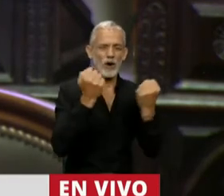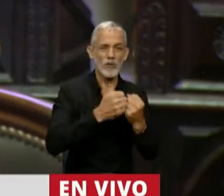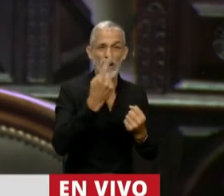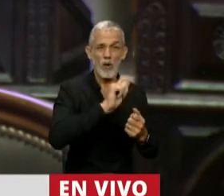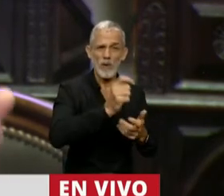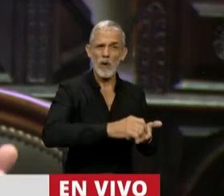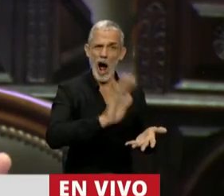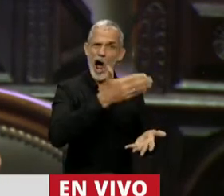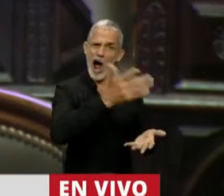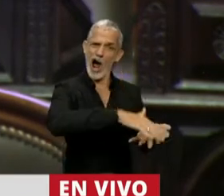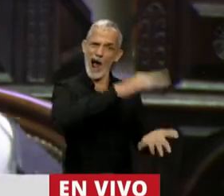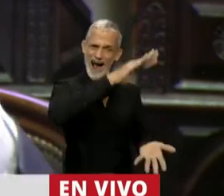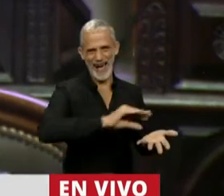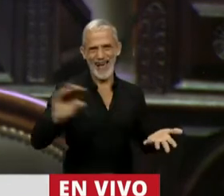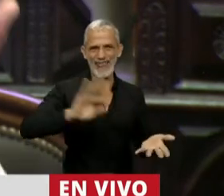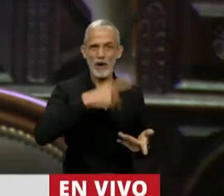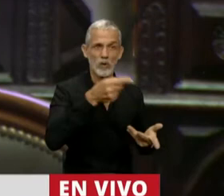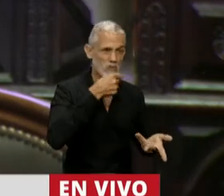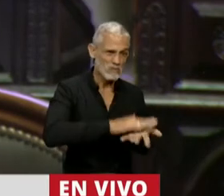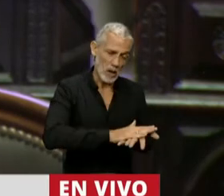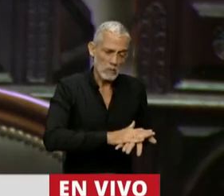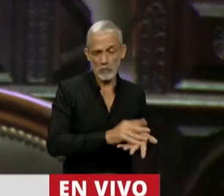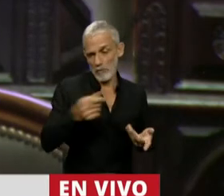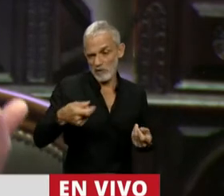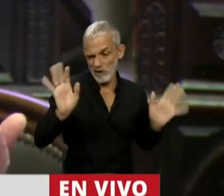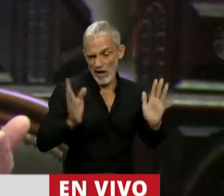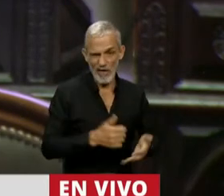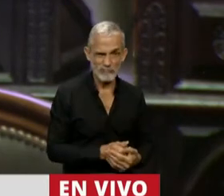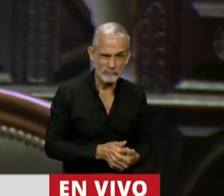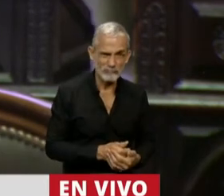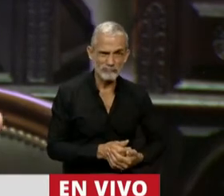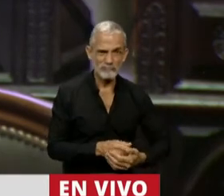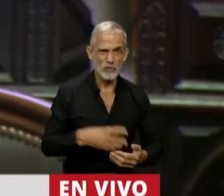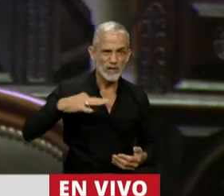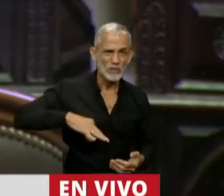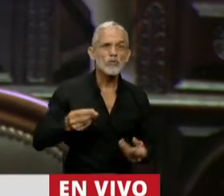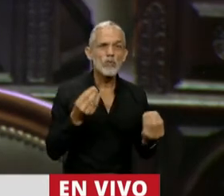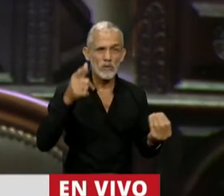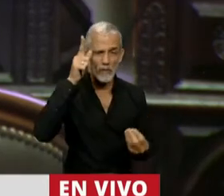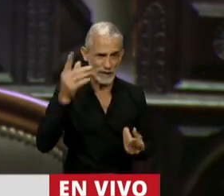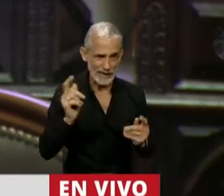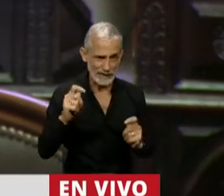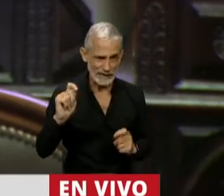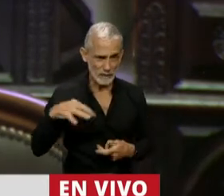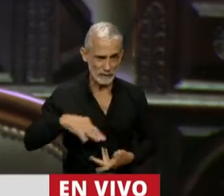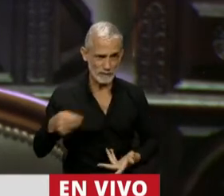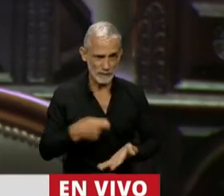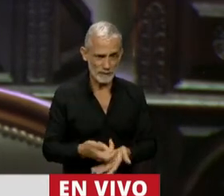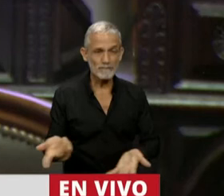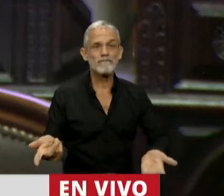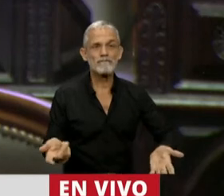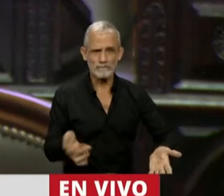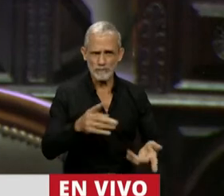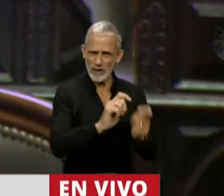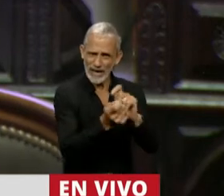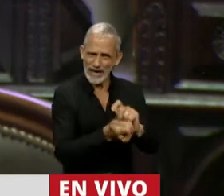produce y al mes siguiente no se produce más y la ciudad se queda reclamando, pero el dinero no aparece. Entonces, aún con